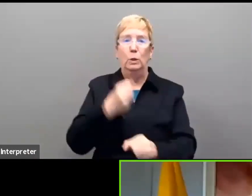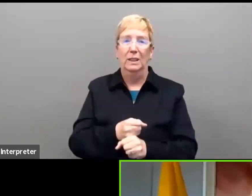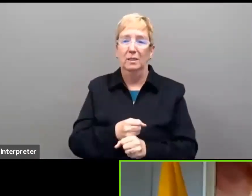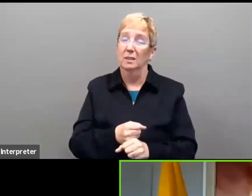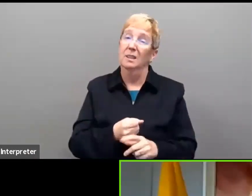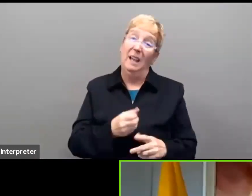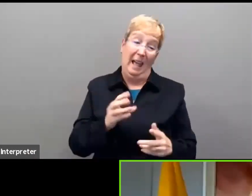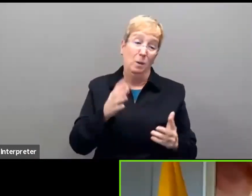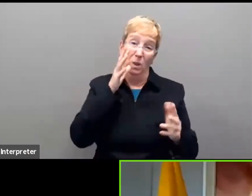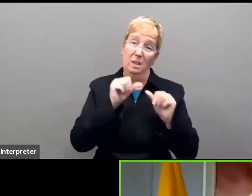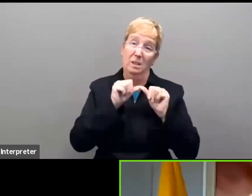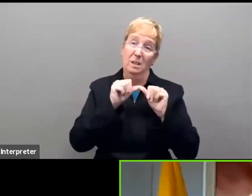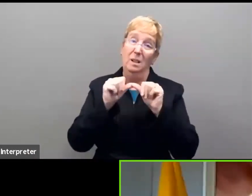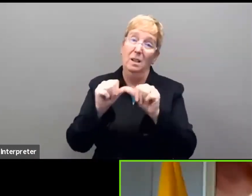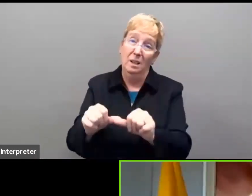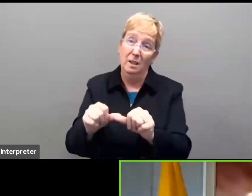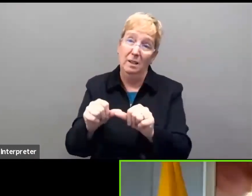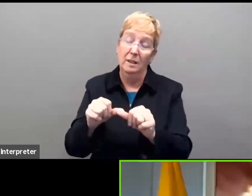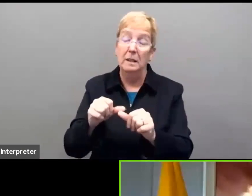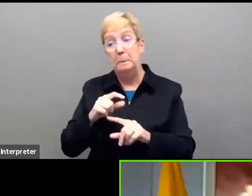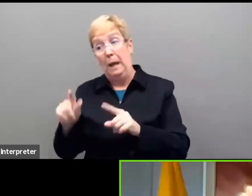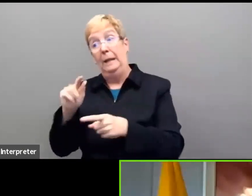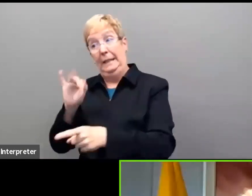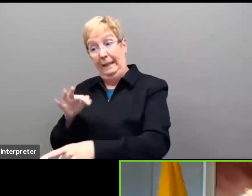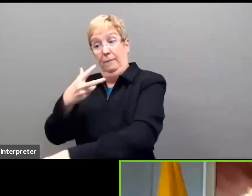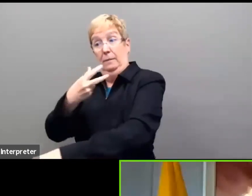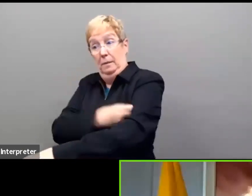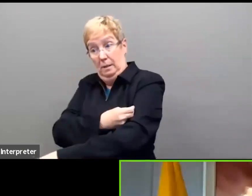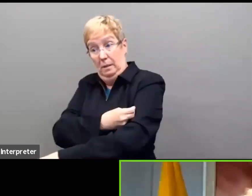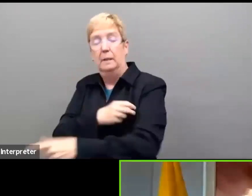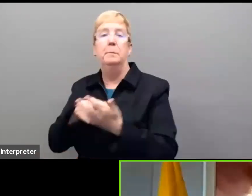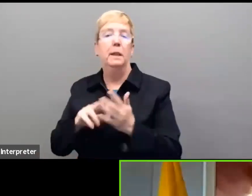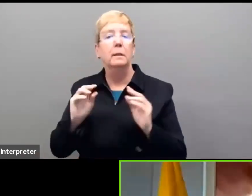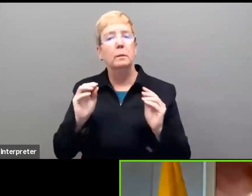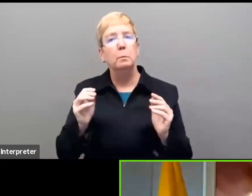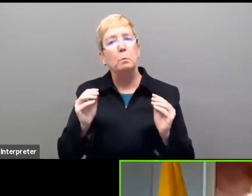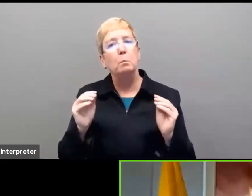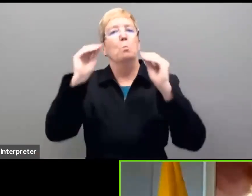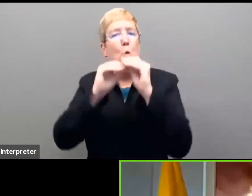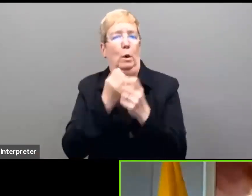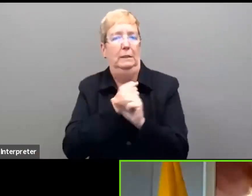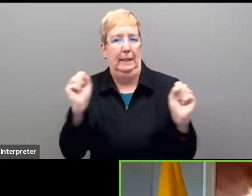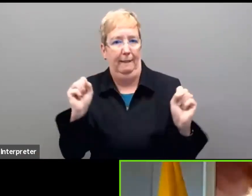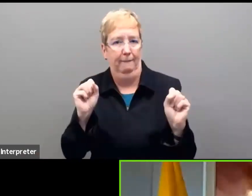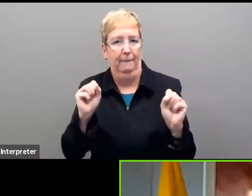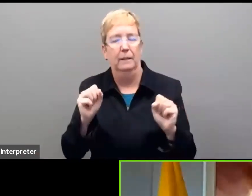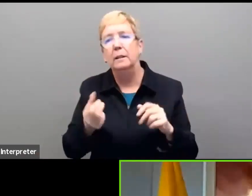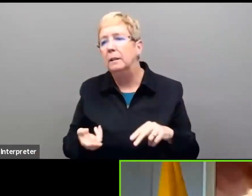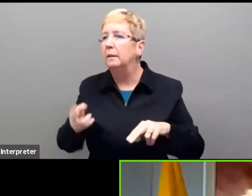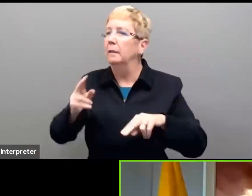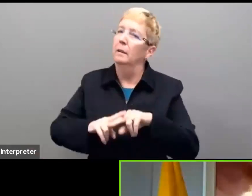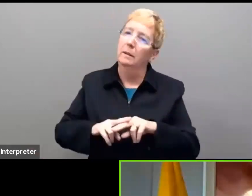la gente no debería tener cuando acude a un hospital. Y también a lo largo del país, incluyendo Nuevo